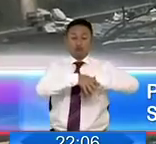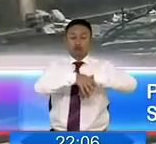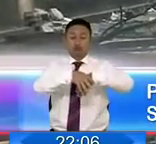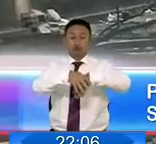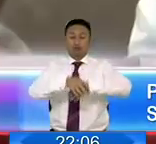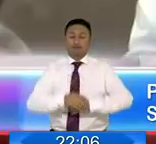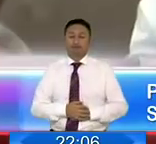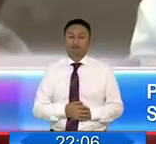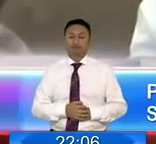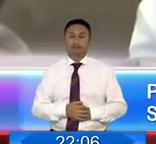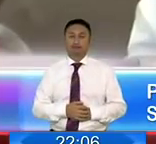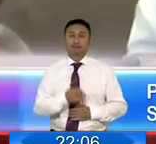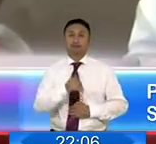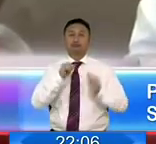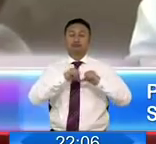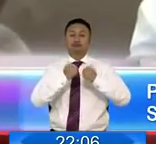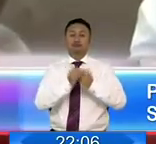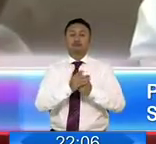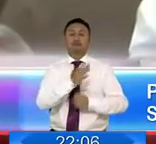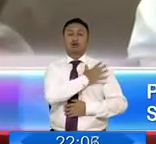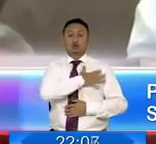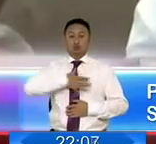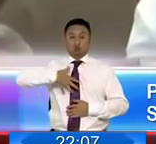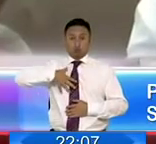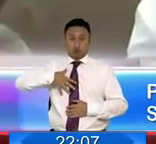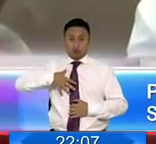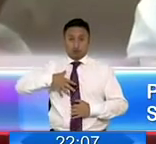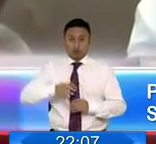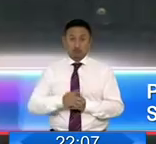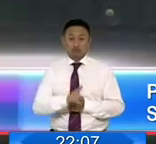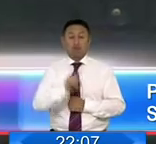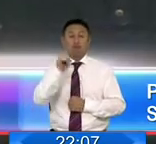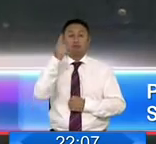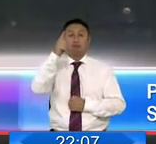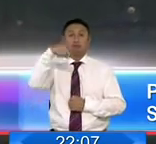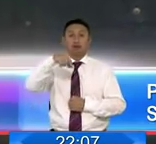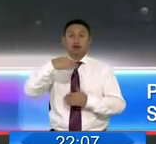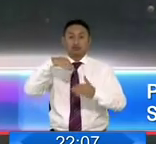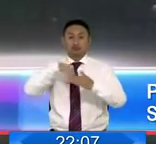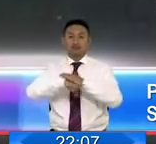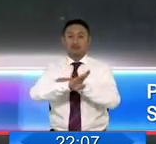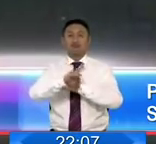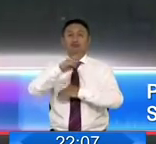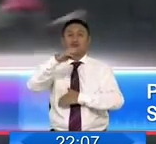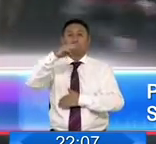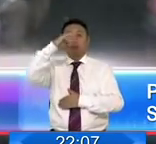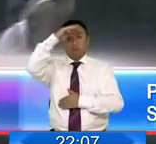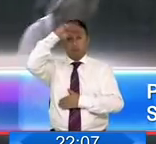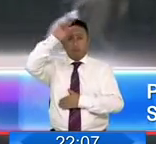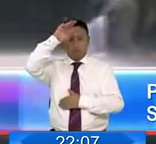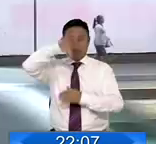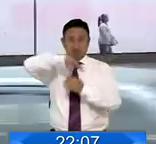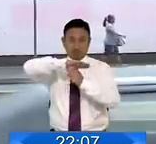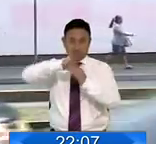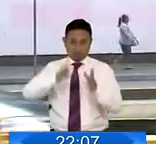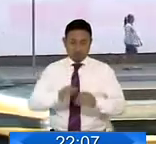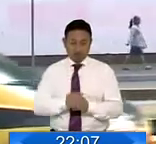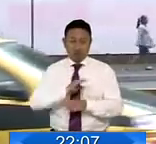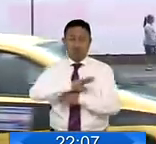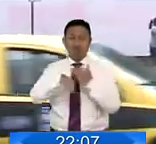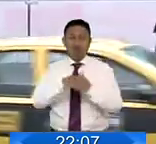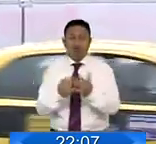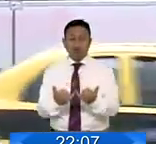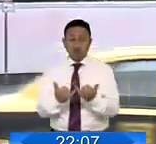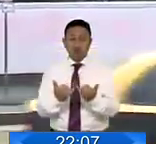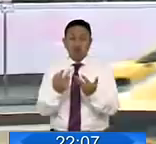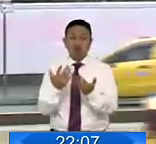manifestaciones. La asambleísta Gabriela Rivadeneira fue la primera en ingresar a la embajada mexicana. Todos ellos están a la espera del